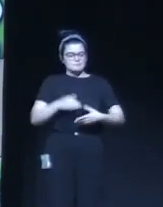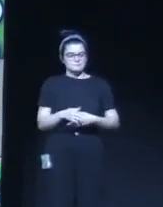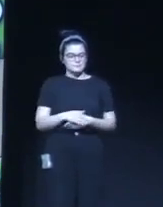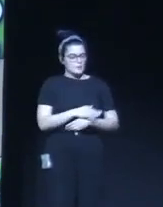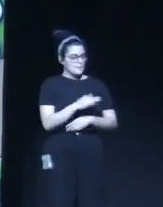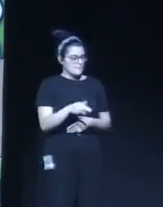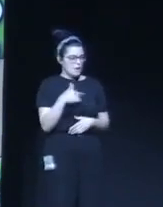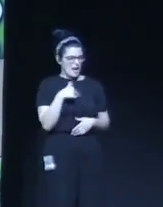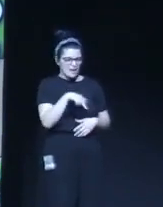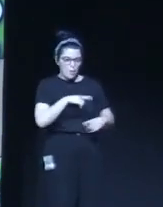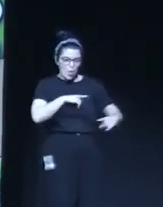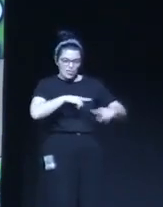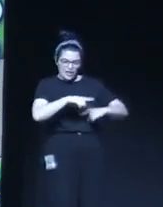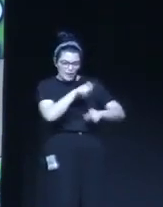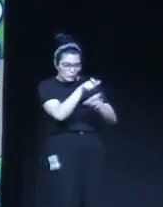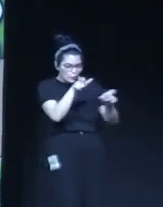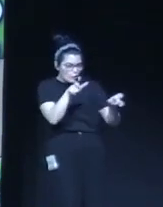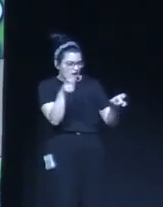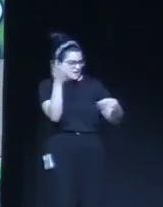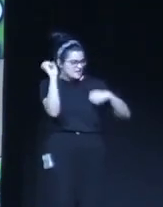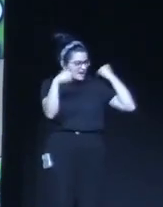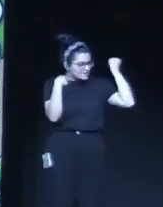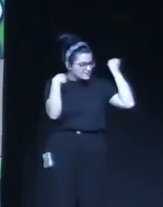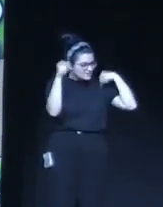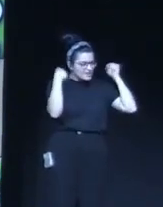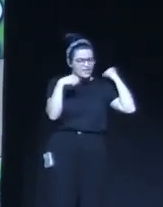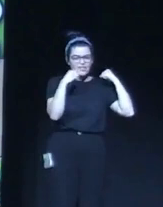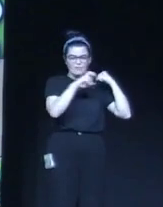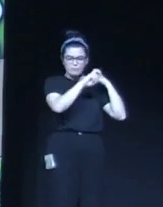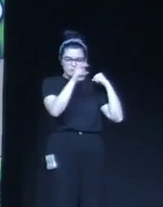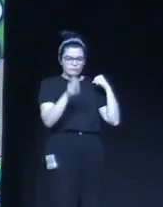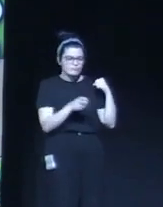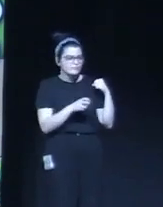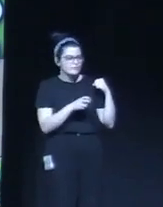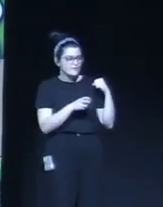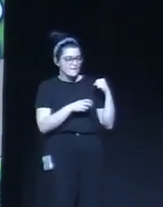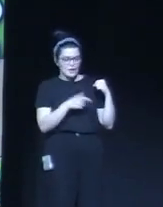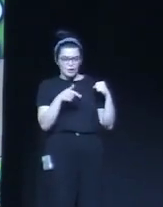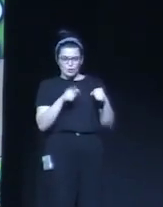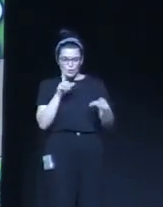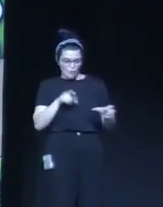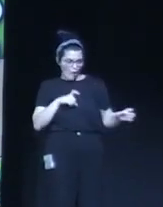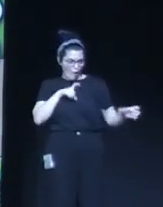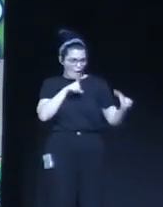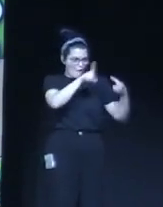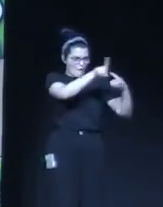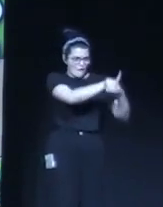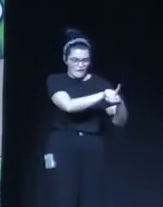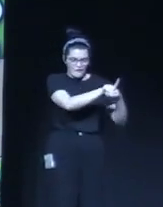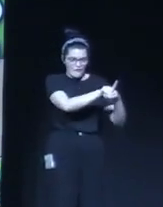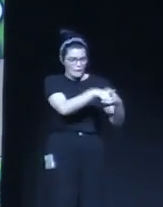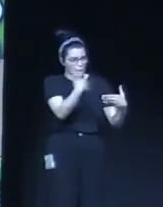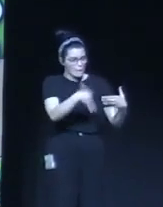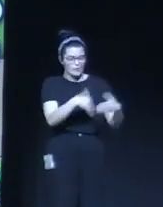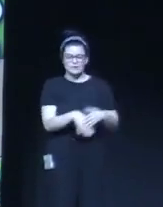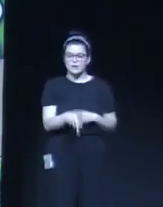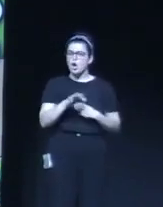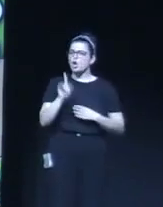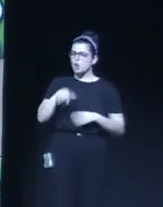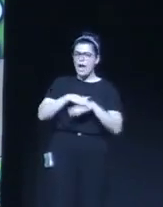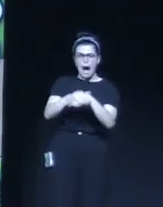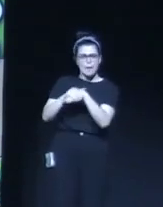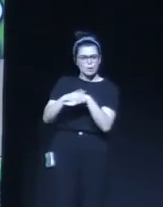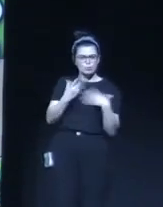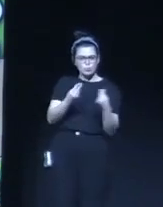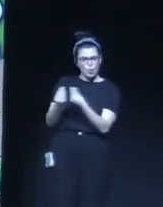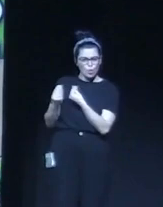con los directores y las actrices, los actores. Sí, y tú ahí en todo el berenjenal, Begoña. Yo he hecho muchos amigos, ¿eh? ¿Sí? Y